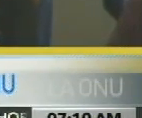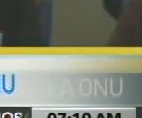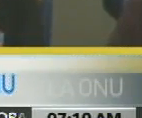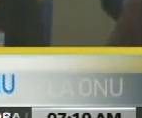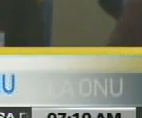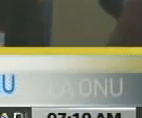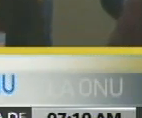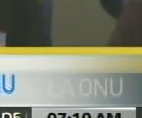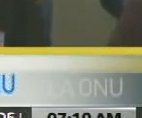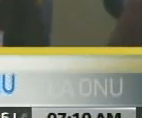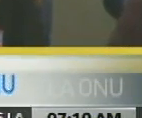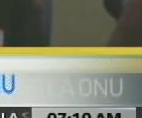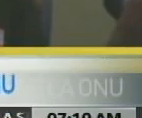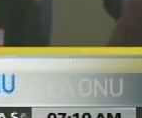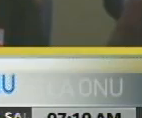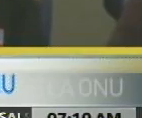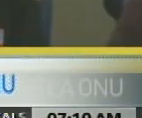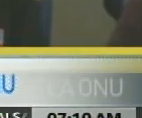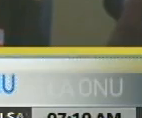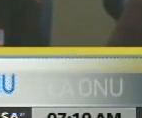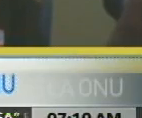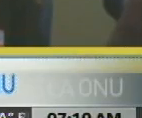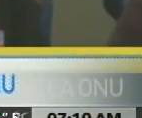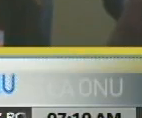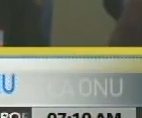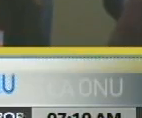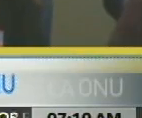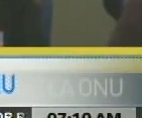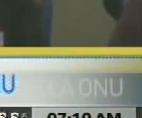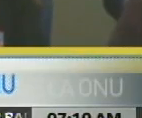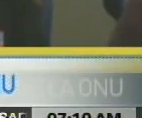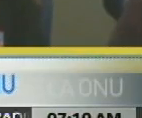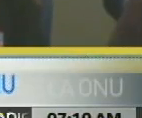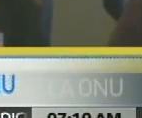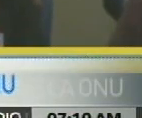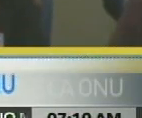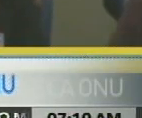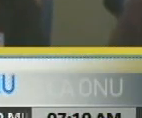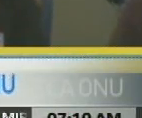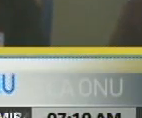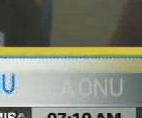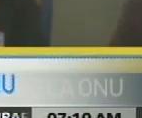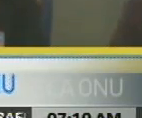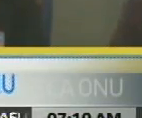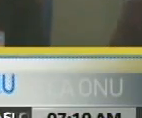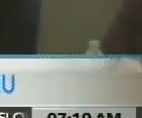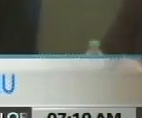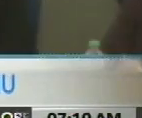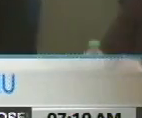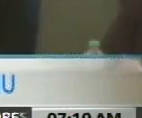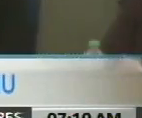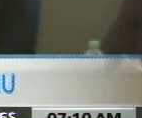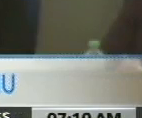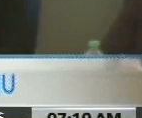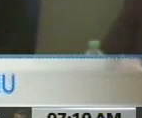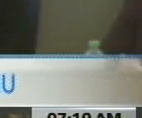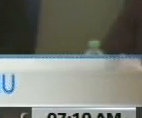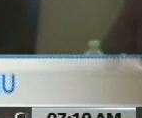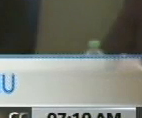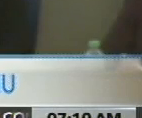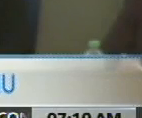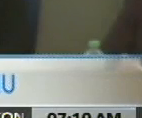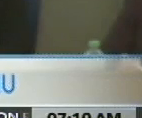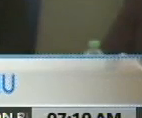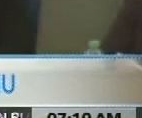a la protección, defensa, promoción, rescate, investigación y difusión de los idiomas y saberes ancestrales. El Estado venezolano garantiza